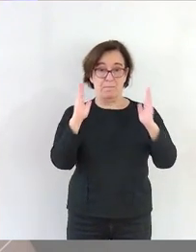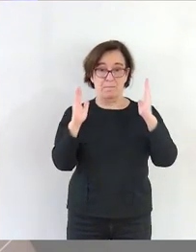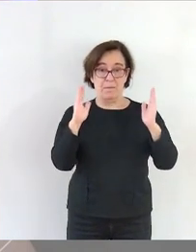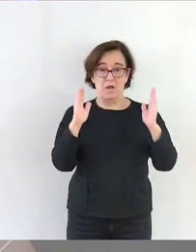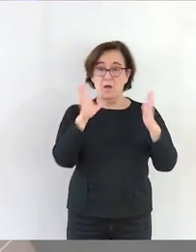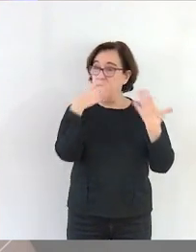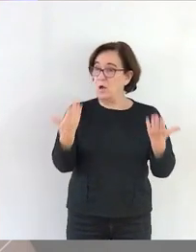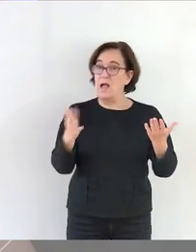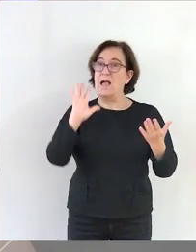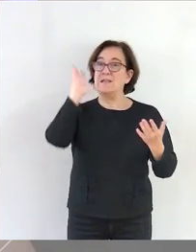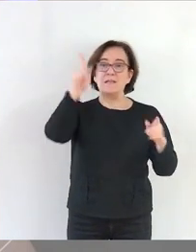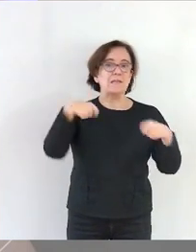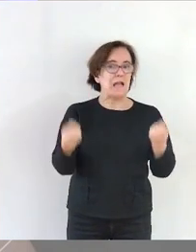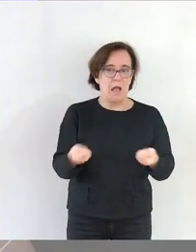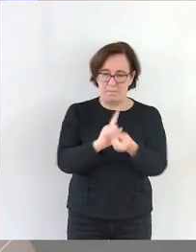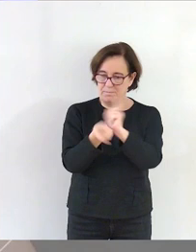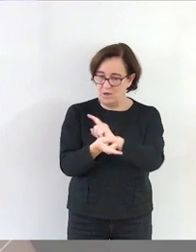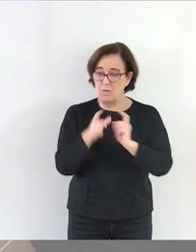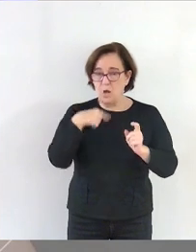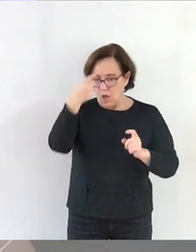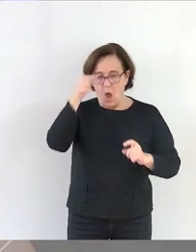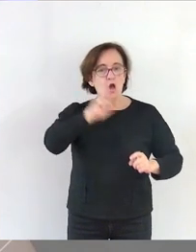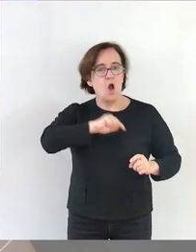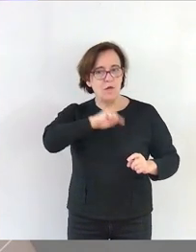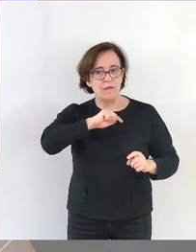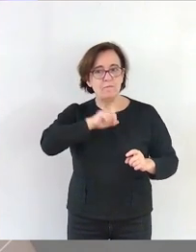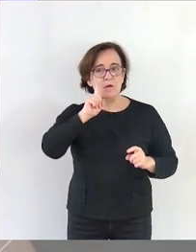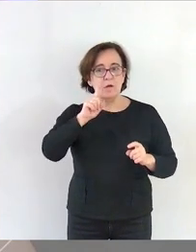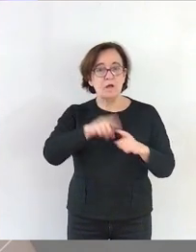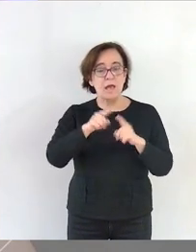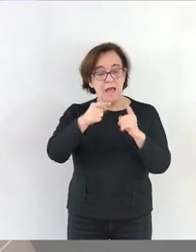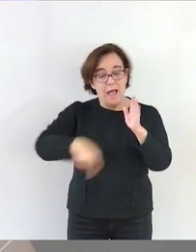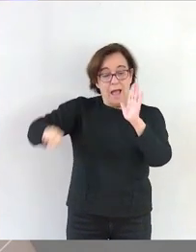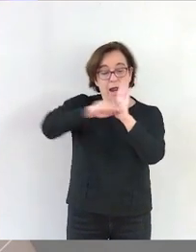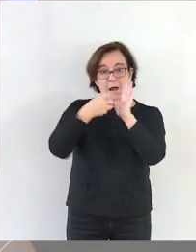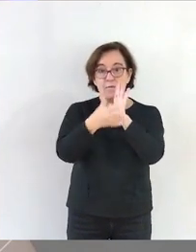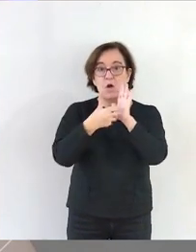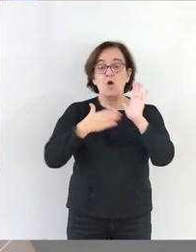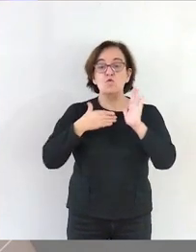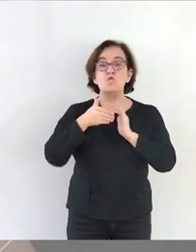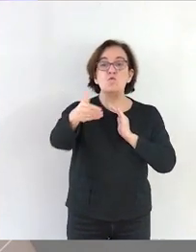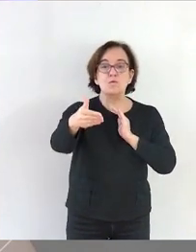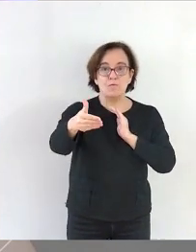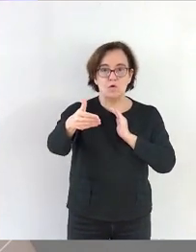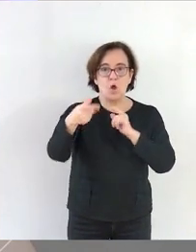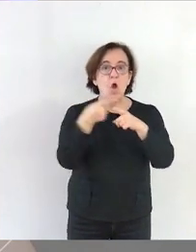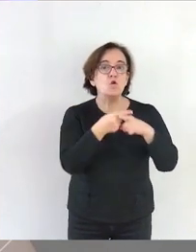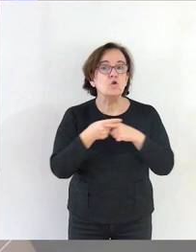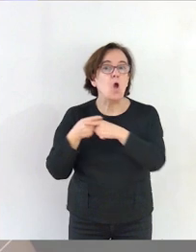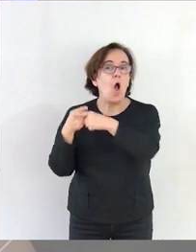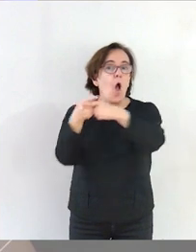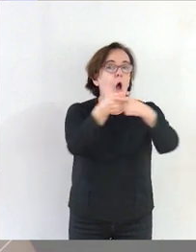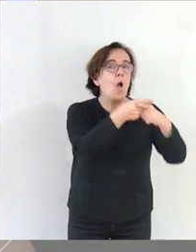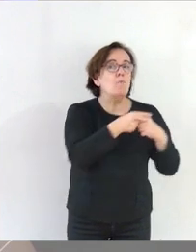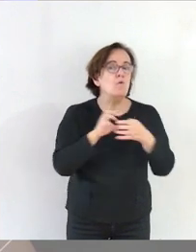de lucha contra el cambio climático de tomar conciencia de lo que estábamos hablando tiene un subtítulo que se llama nuestro futuro común común